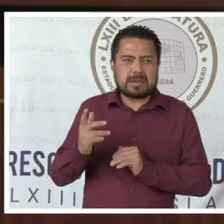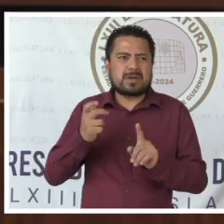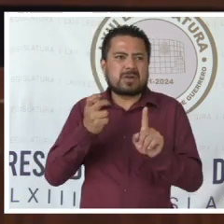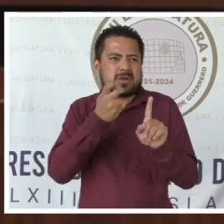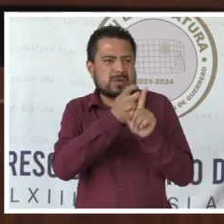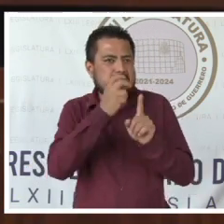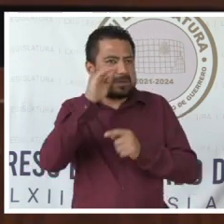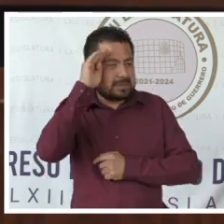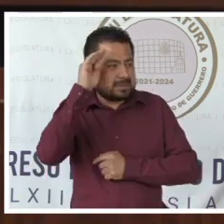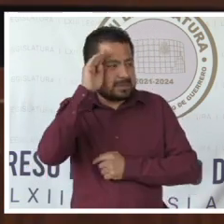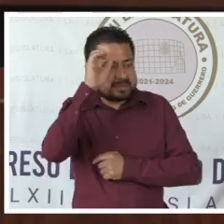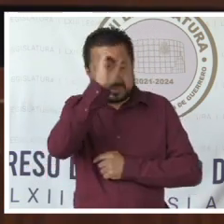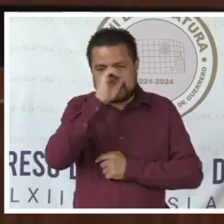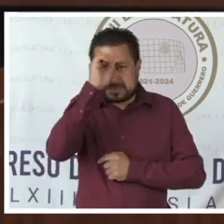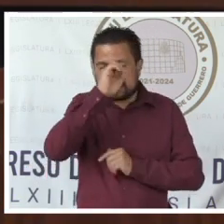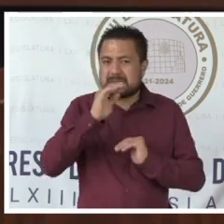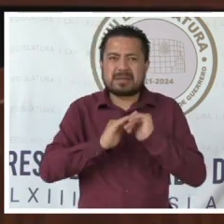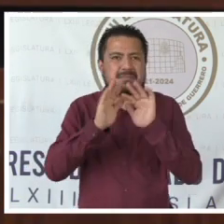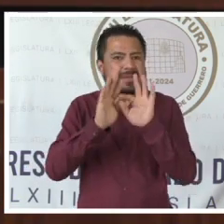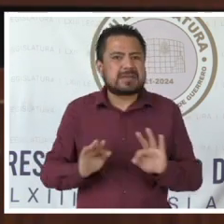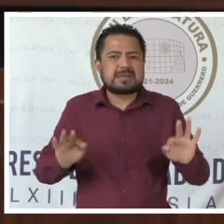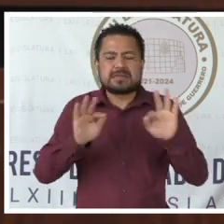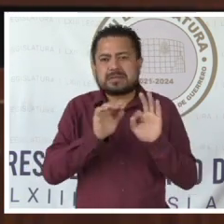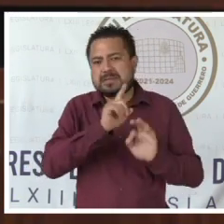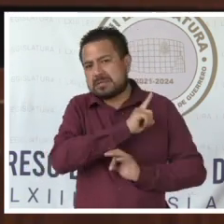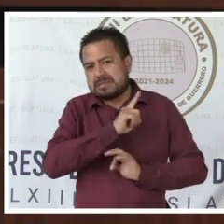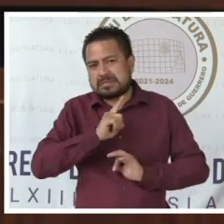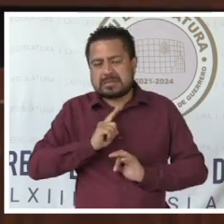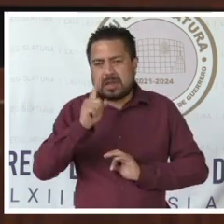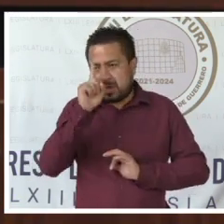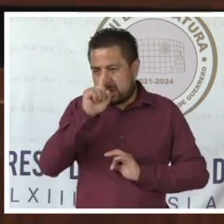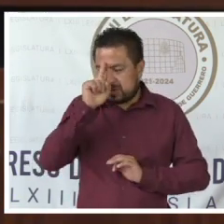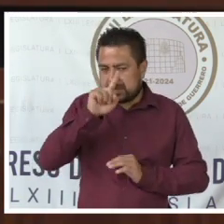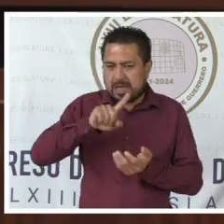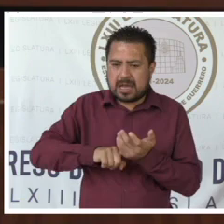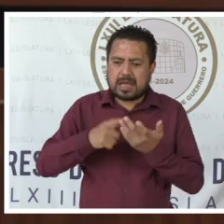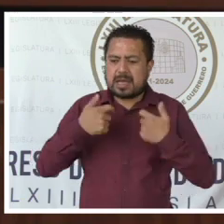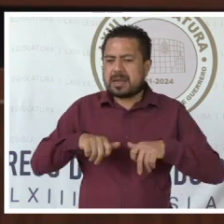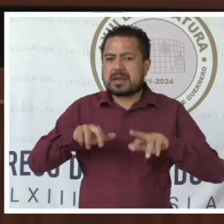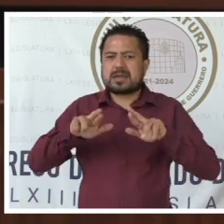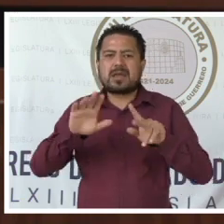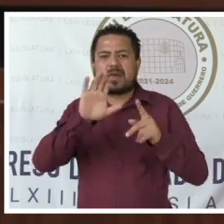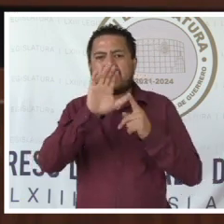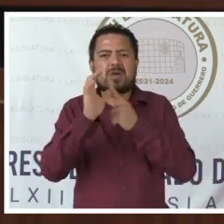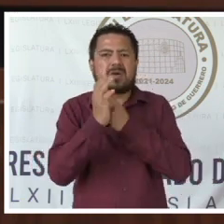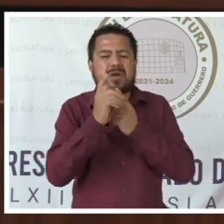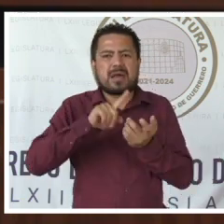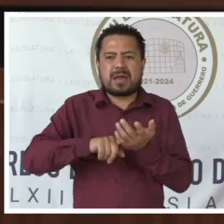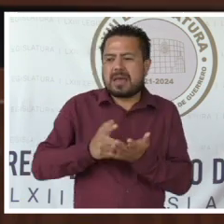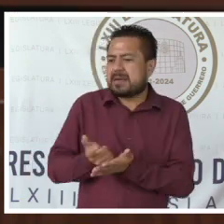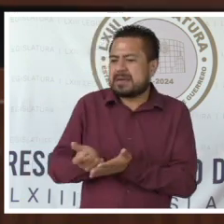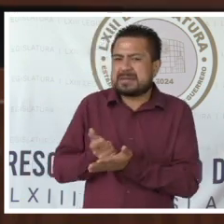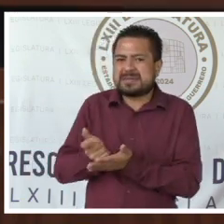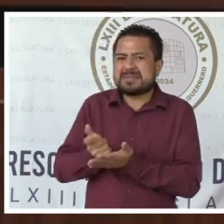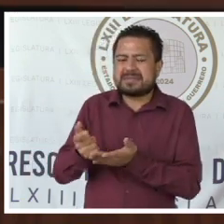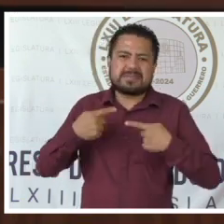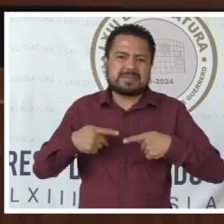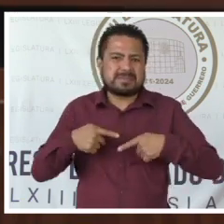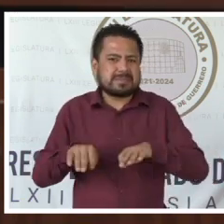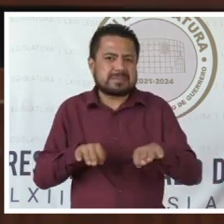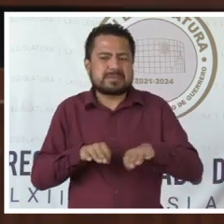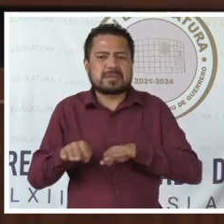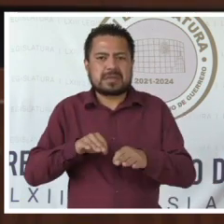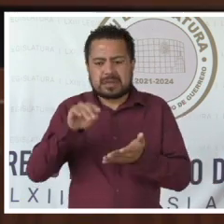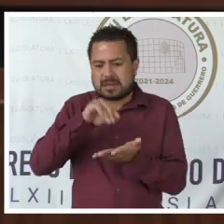esas consideraciones, es importante retomar que el Consejo de Representantes de la Comisión Nacional de los Salarios Mínimos estableció